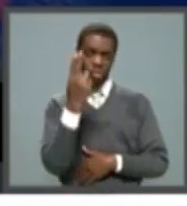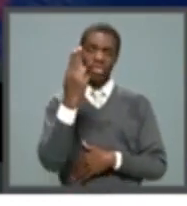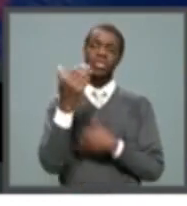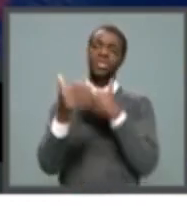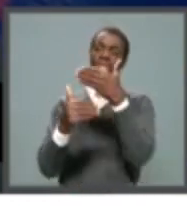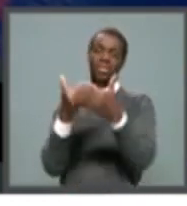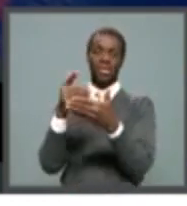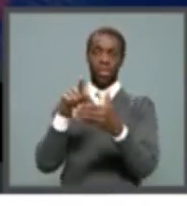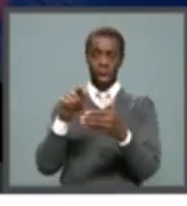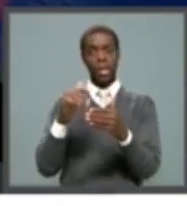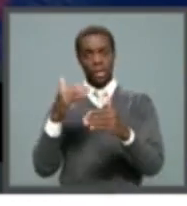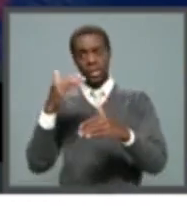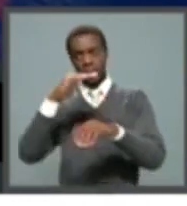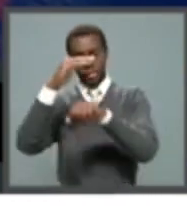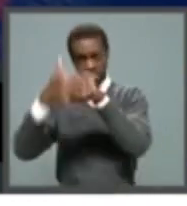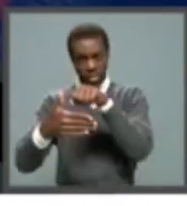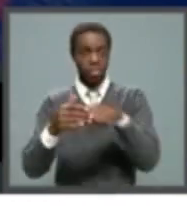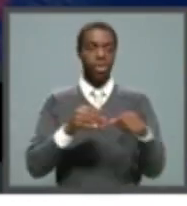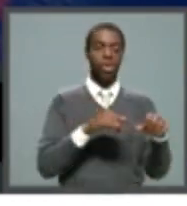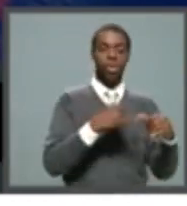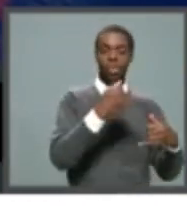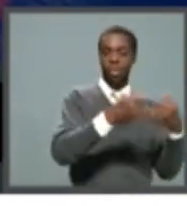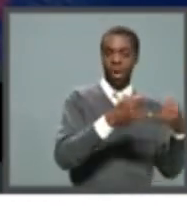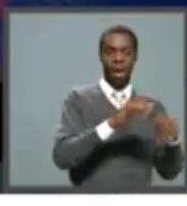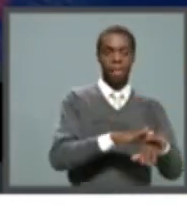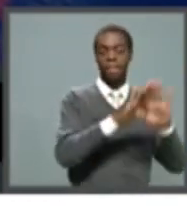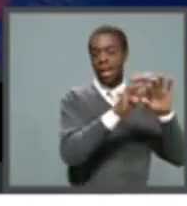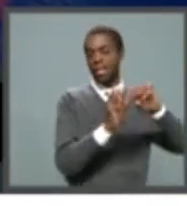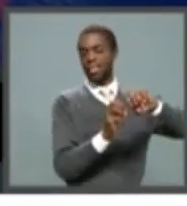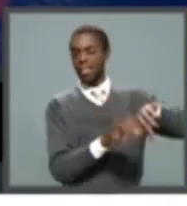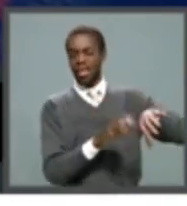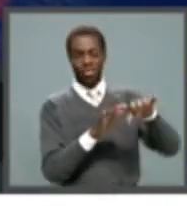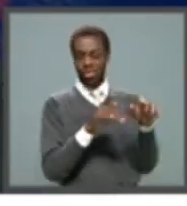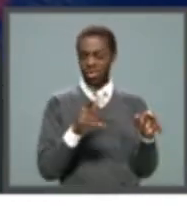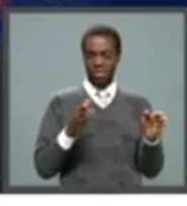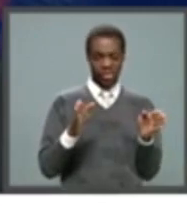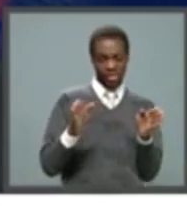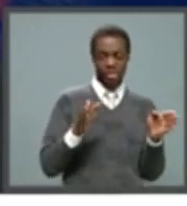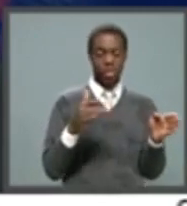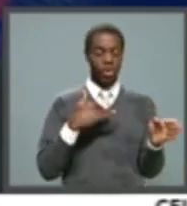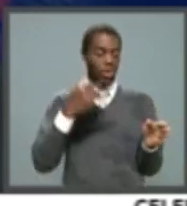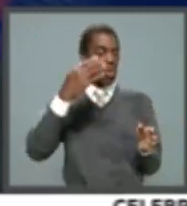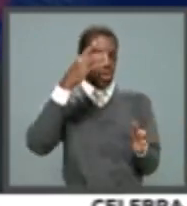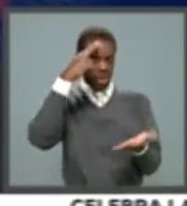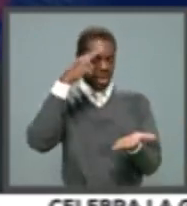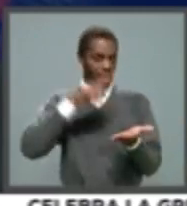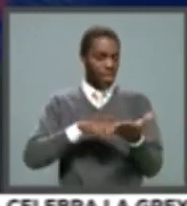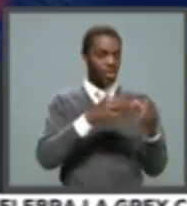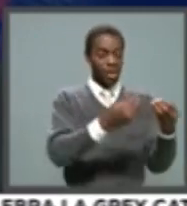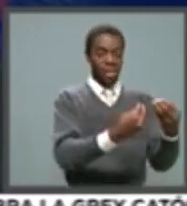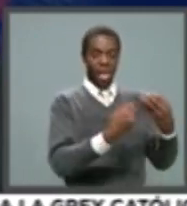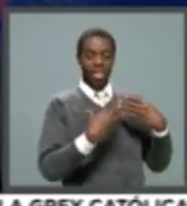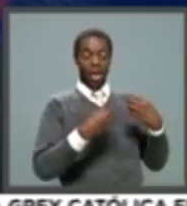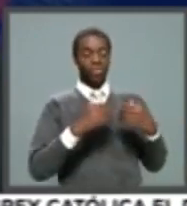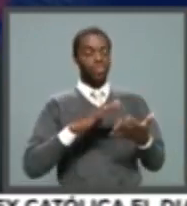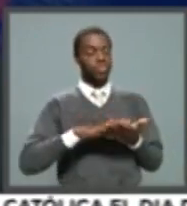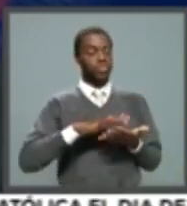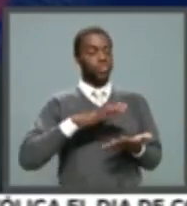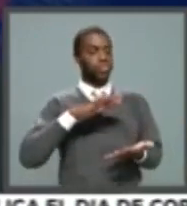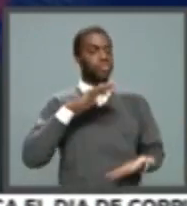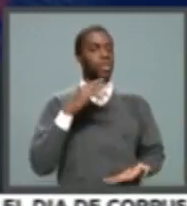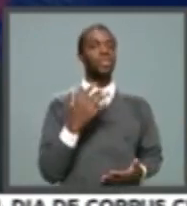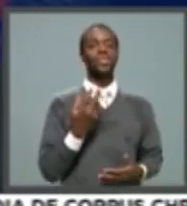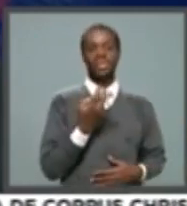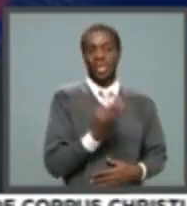terminar mis estudios, pero quiero seguir jugando. Yo no quiero dejar el básquet porque creo que me ha dado muchísimo